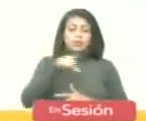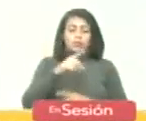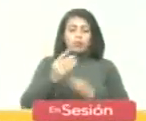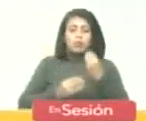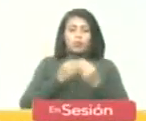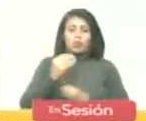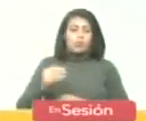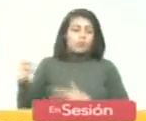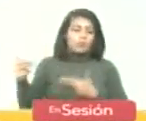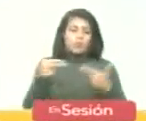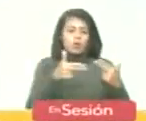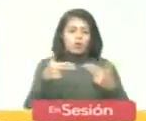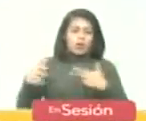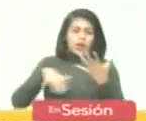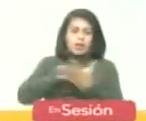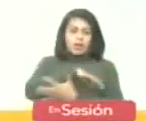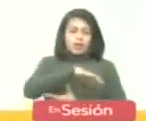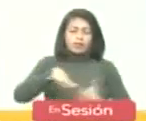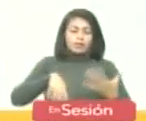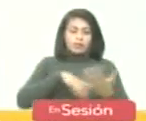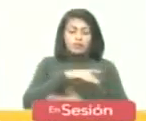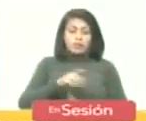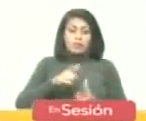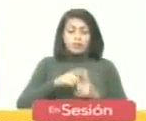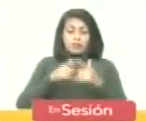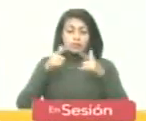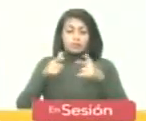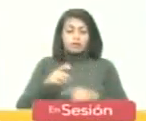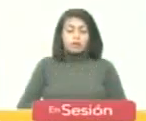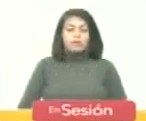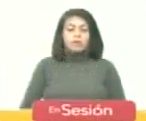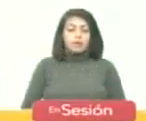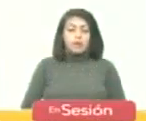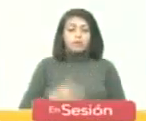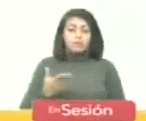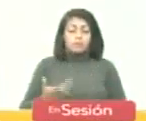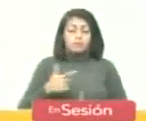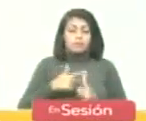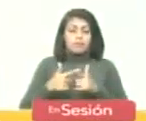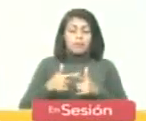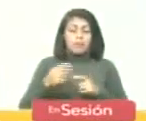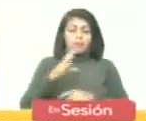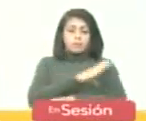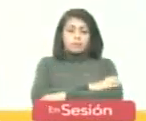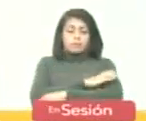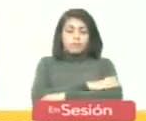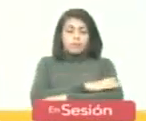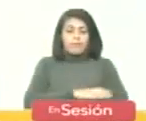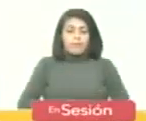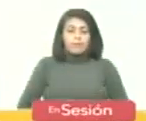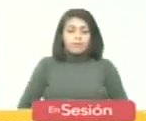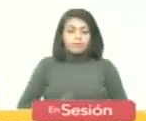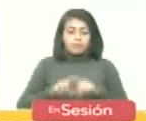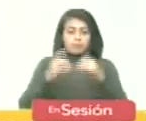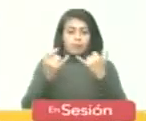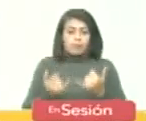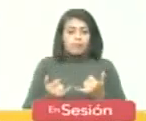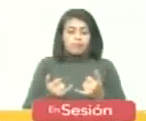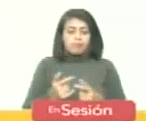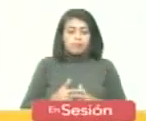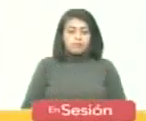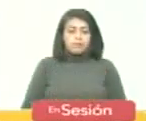métodos violentos que son la reserva fundamental de la oposición. Pero en este caso,